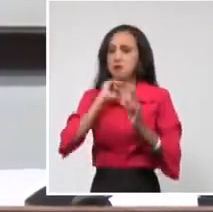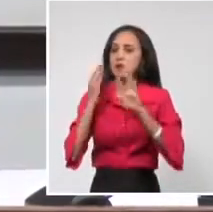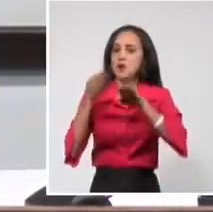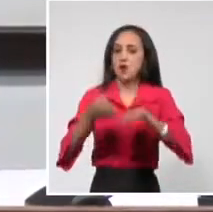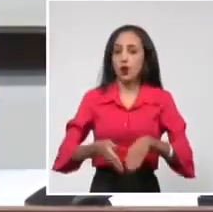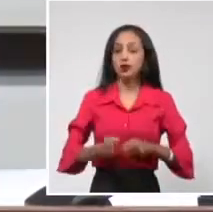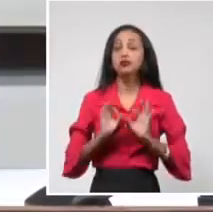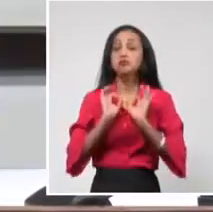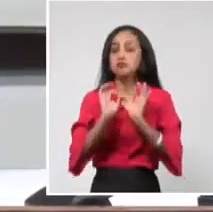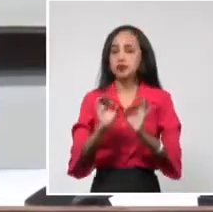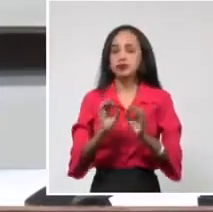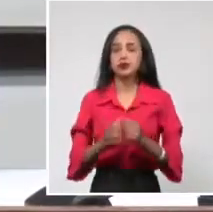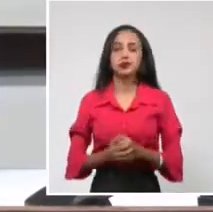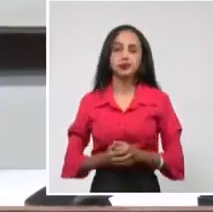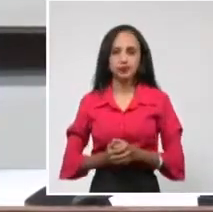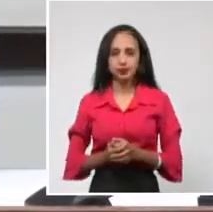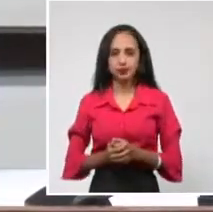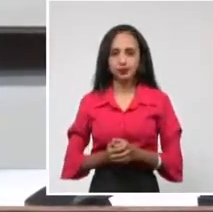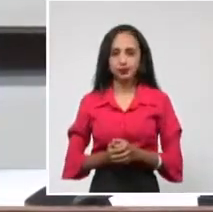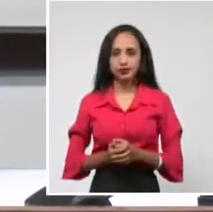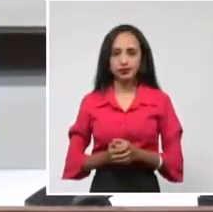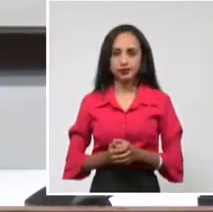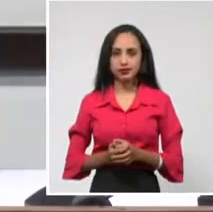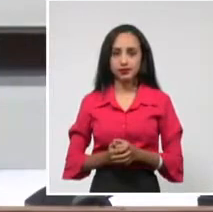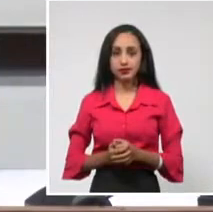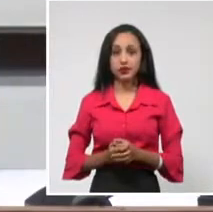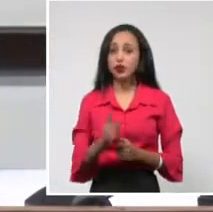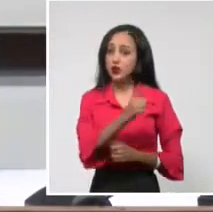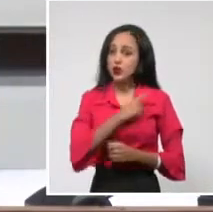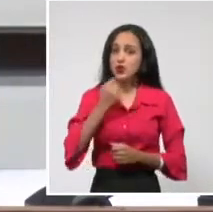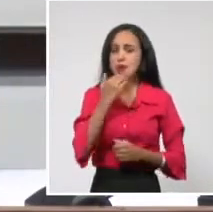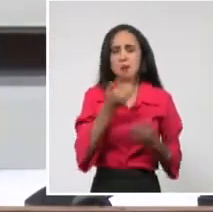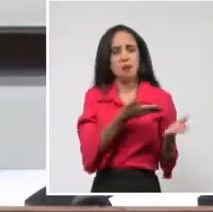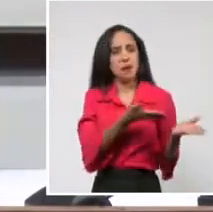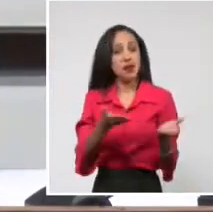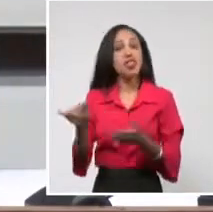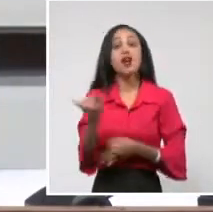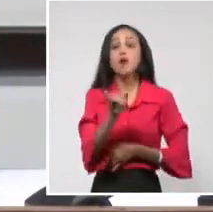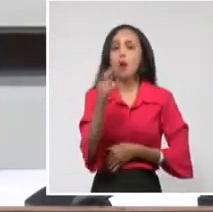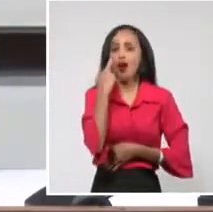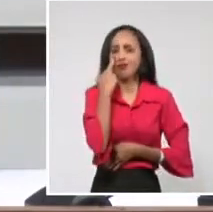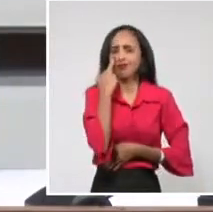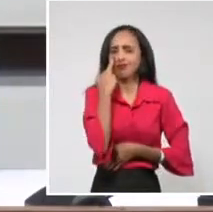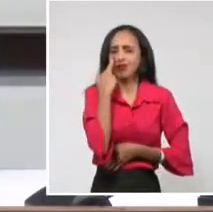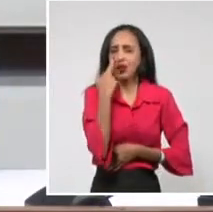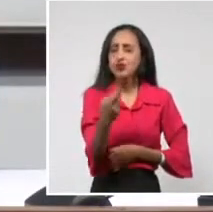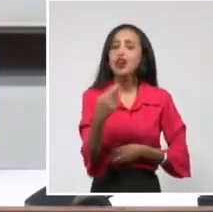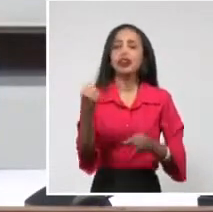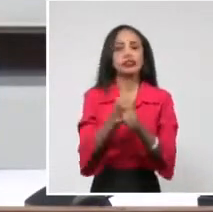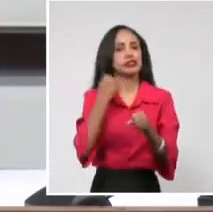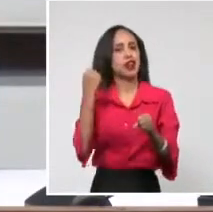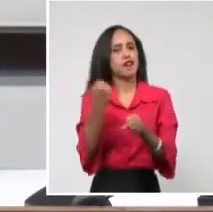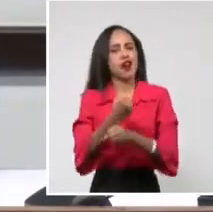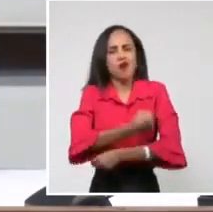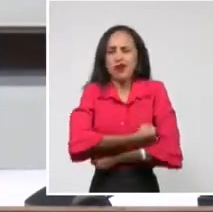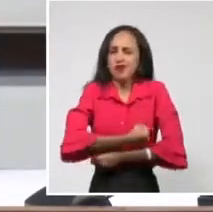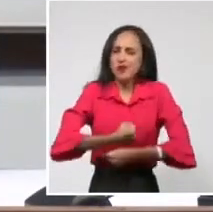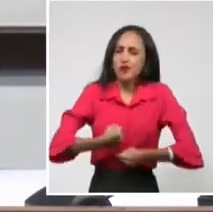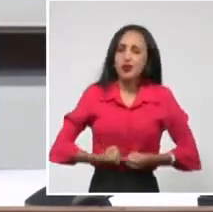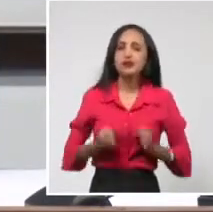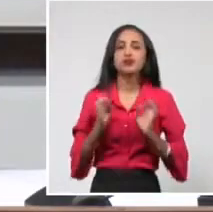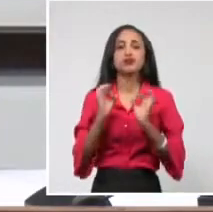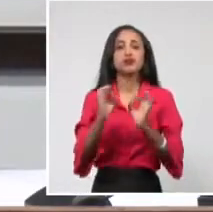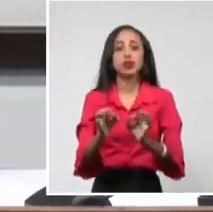las razones para no solo darle la bienvenida, sino reconocerle el esfuerzo y reconocerle también